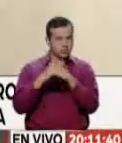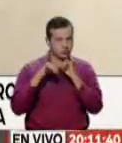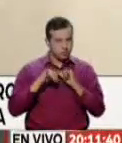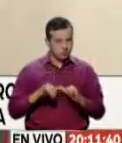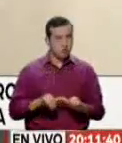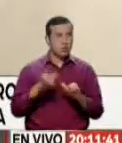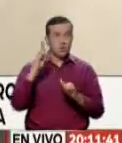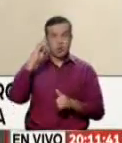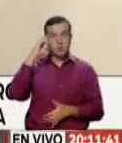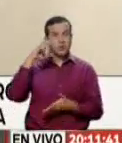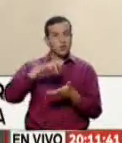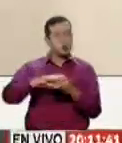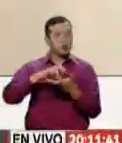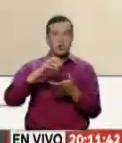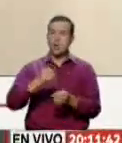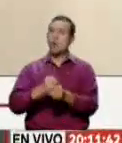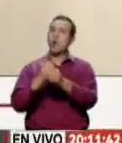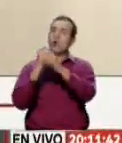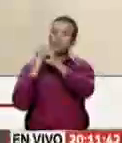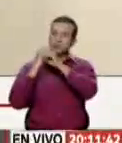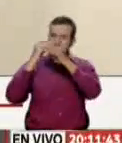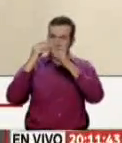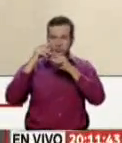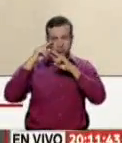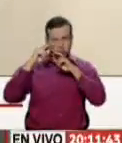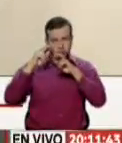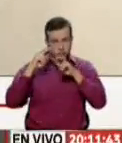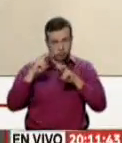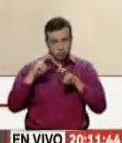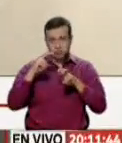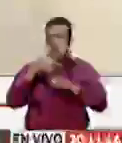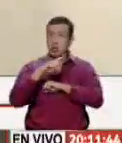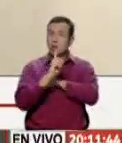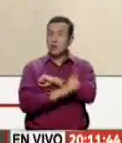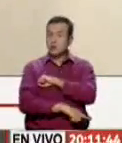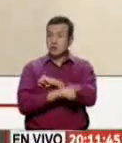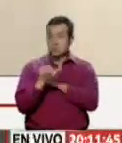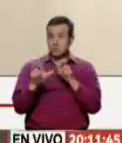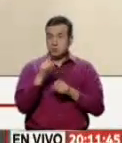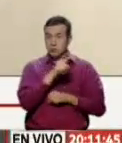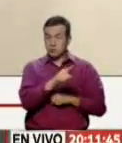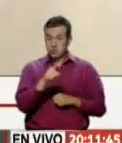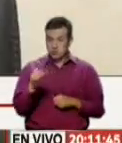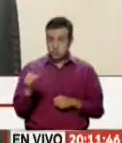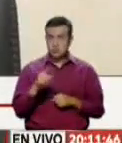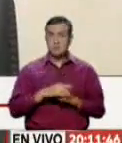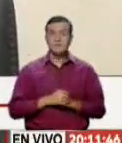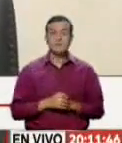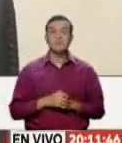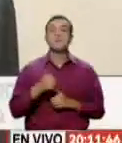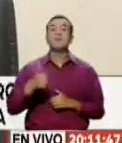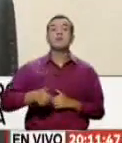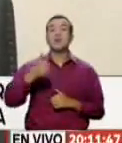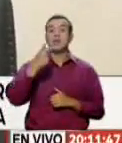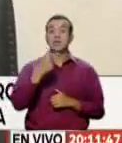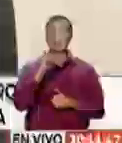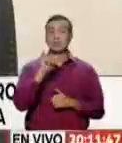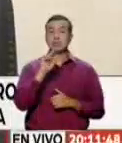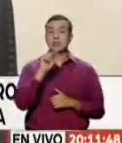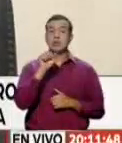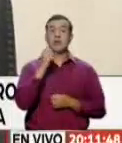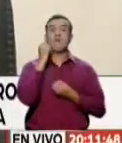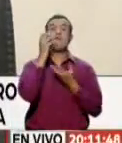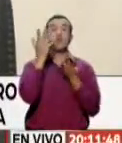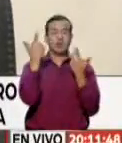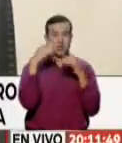Que el Estado cumpla con la obligación de investigar y de sancionar a los responsables de este hecho. La titular Gina Benavides explicó